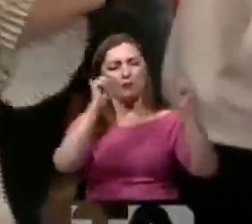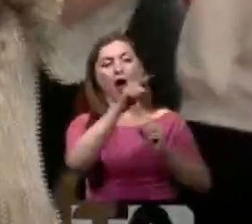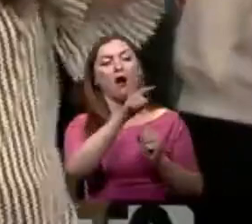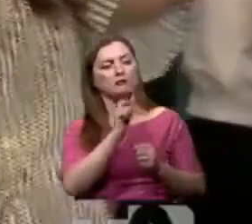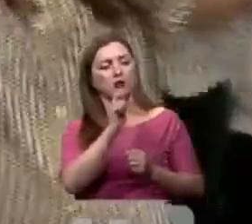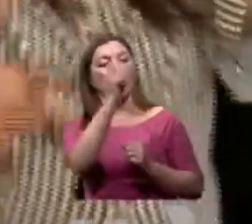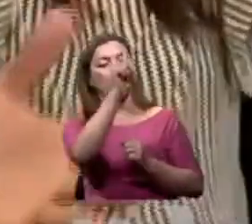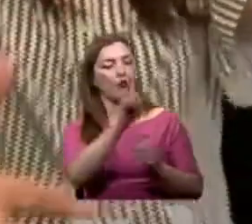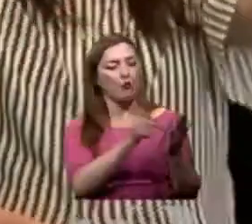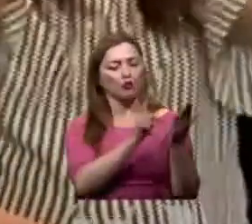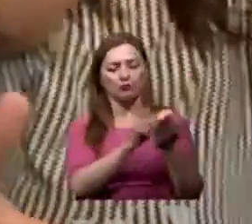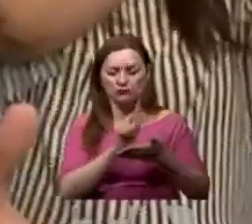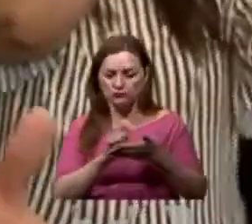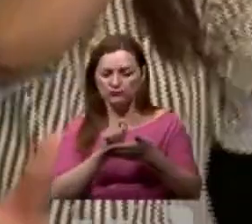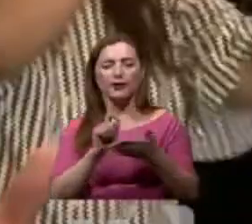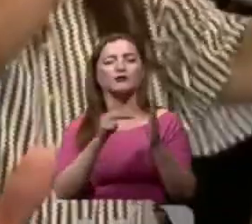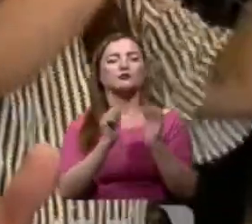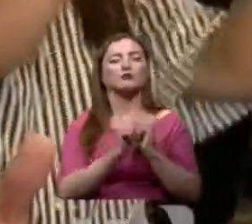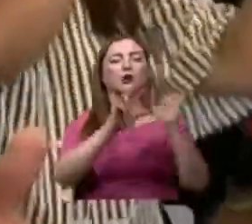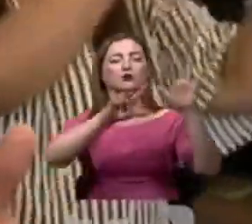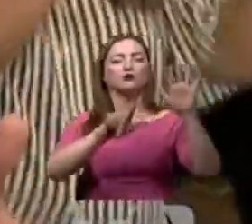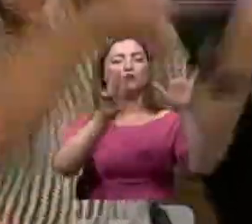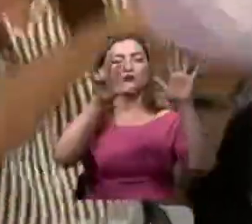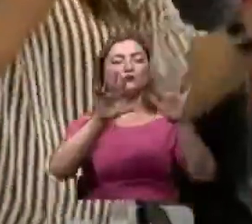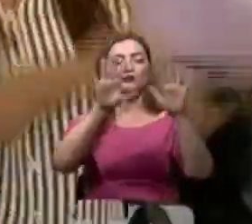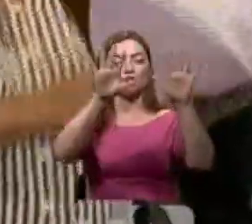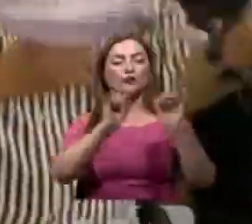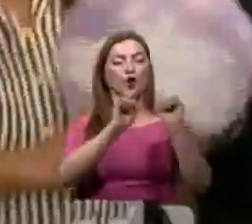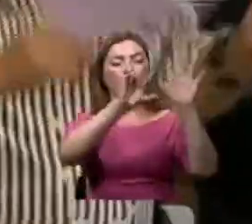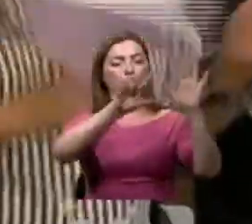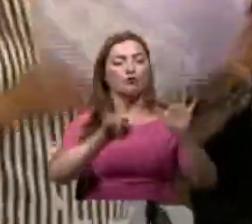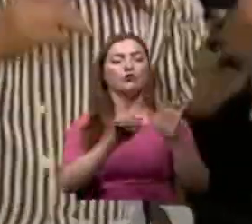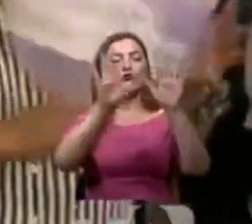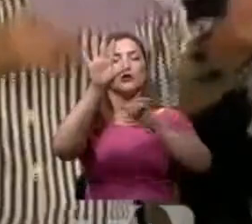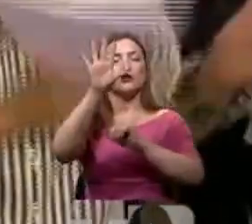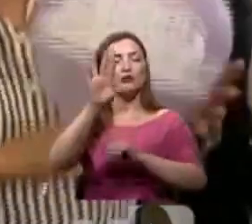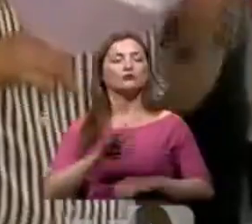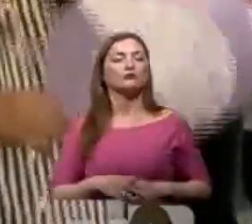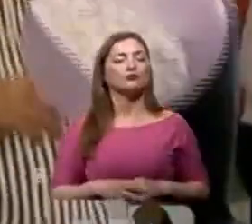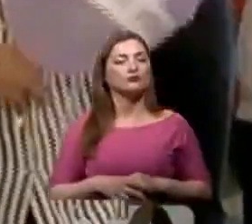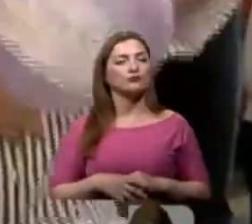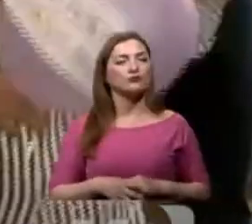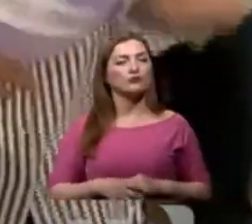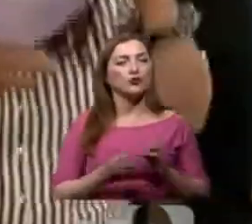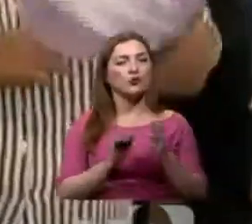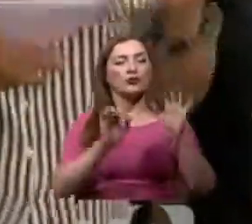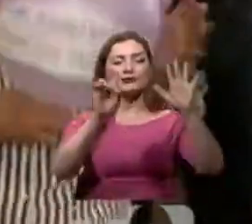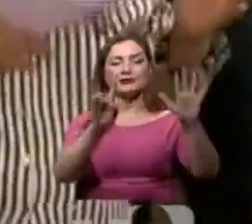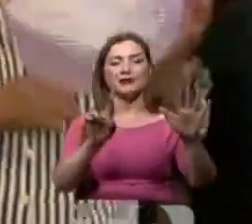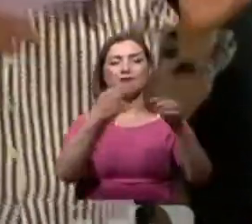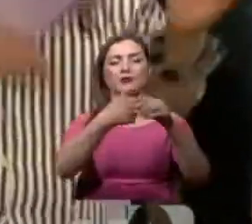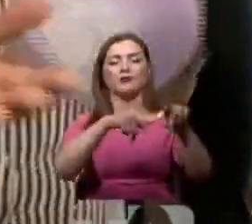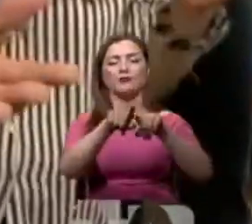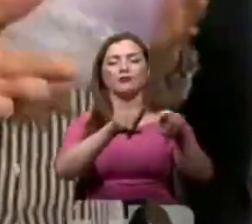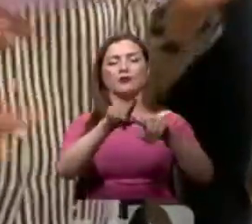más animada. Y como ya le señalábamos, 8.5 es la calificación de la tortilla. Este es el sexto concursante del cuarto día